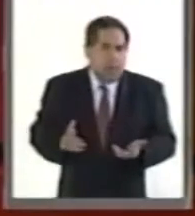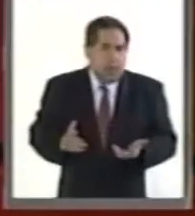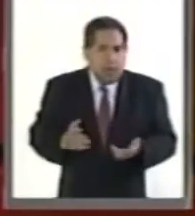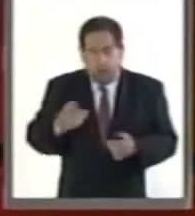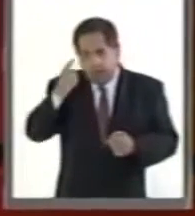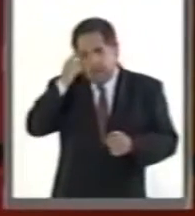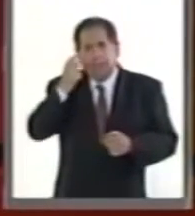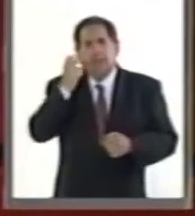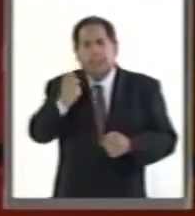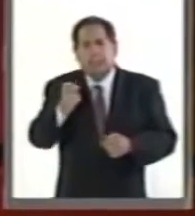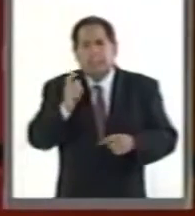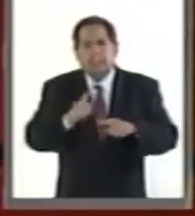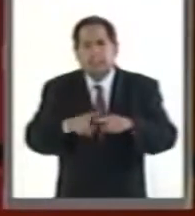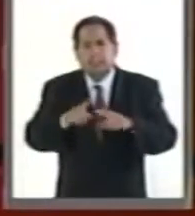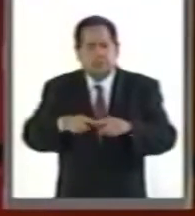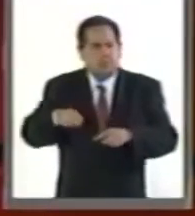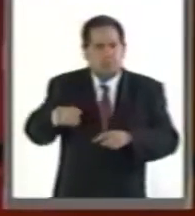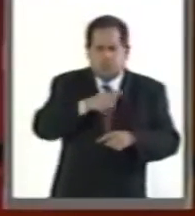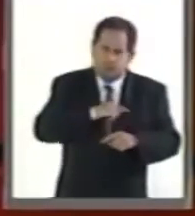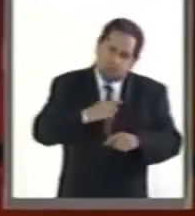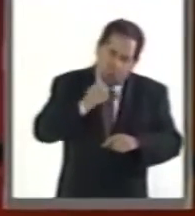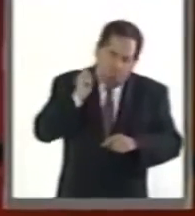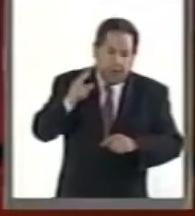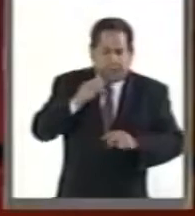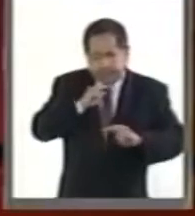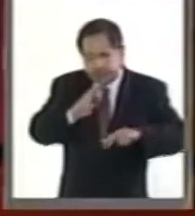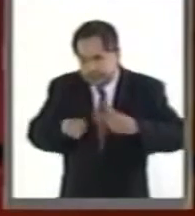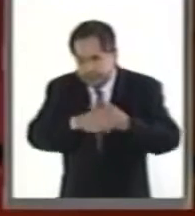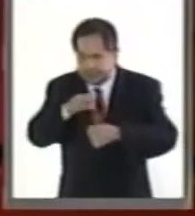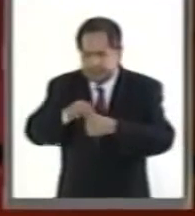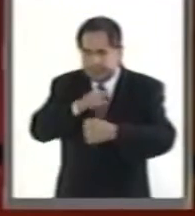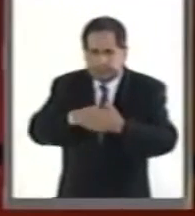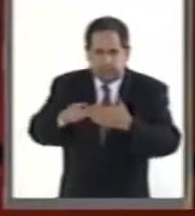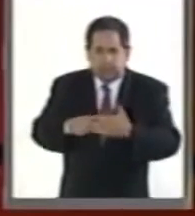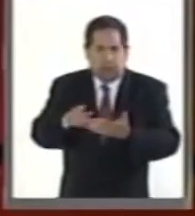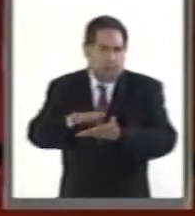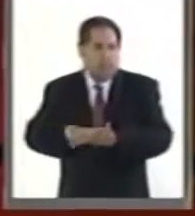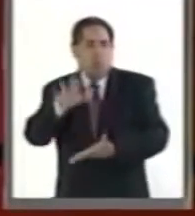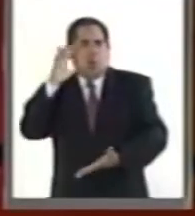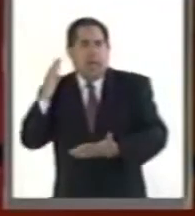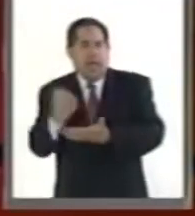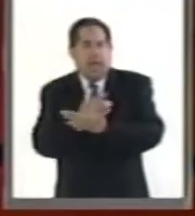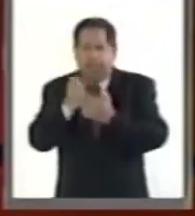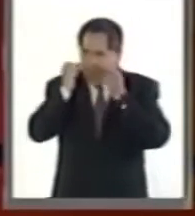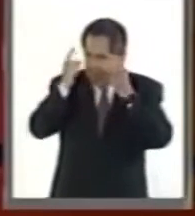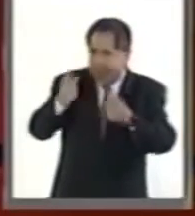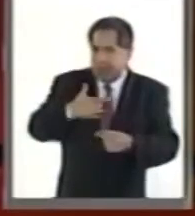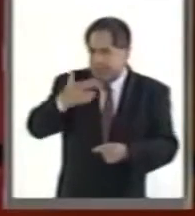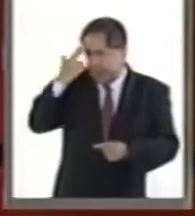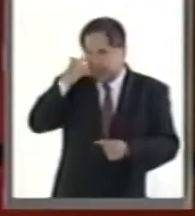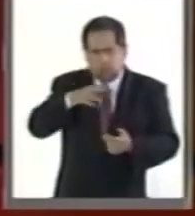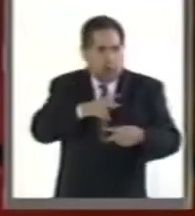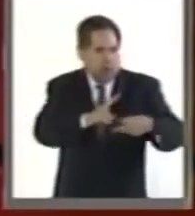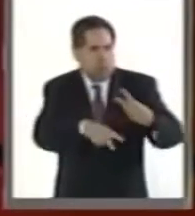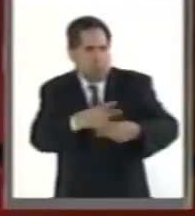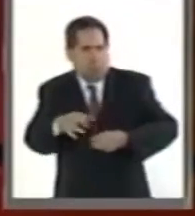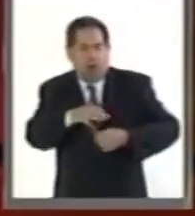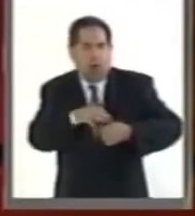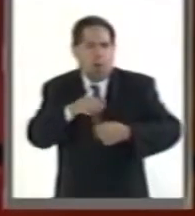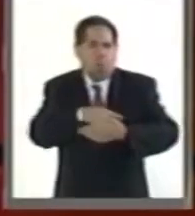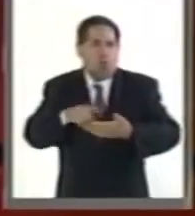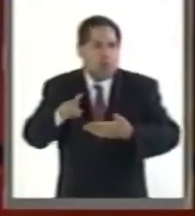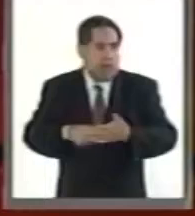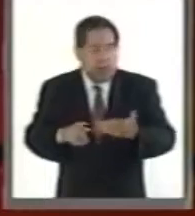no solo credibilidad a las y los representantes populares que resulten electos, sino también para